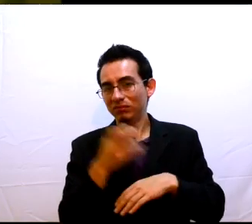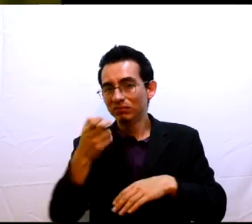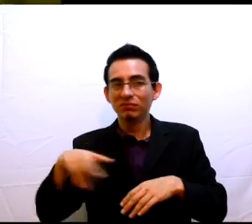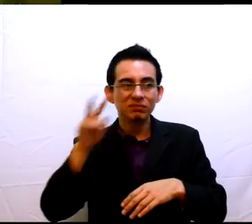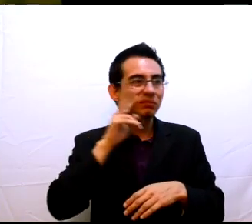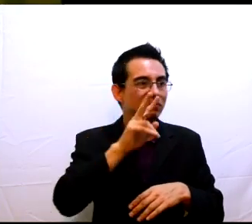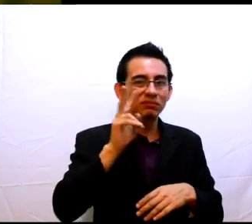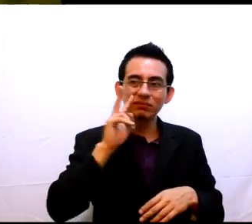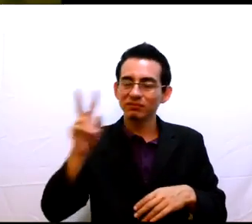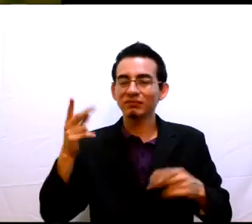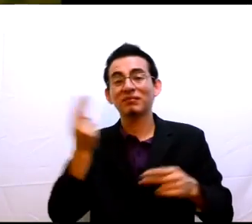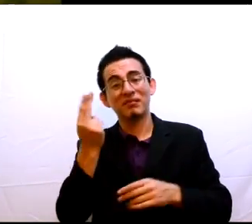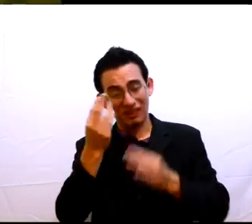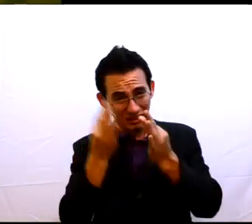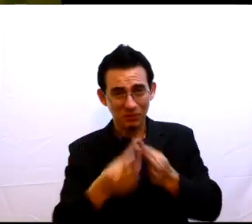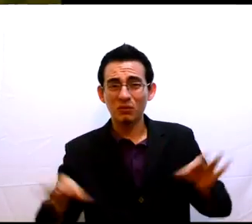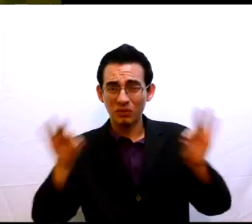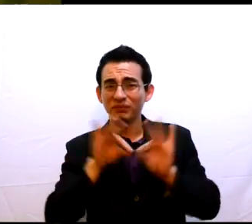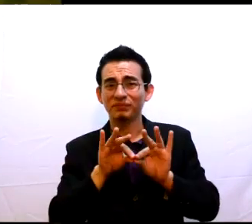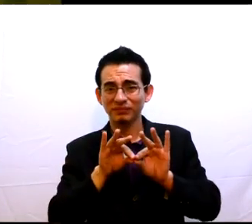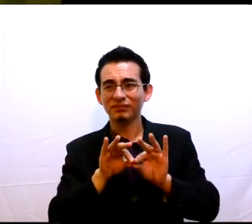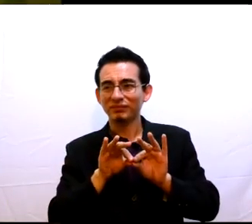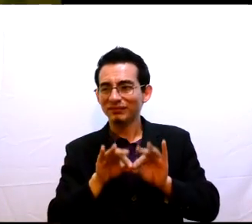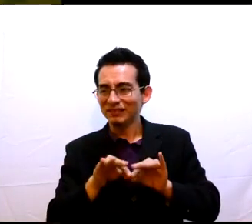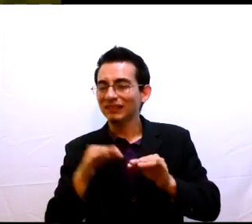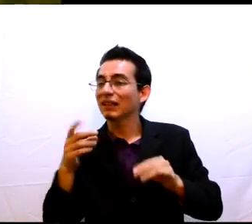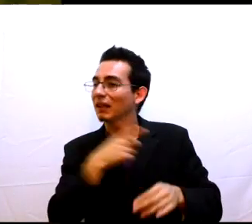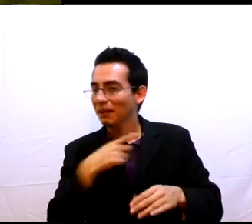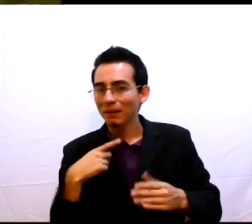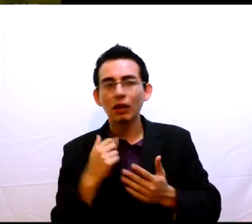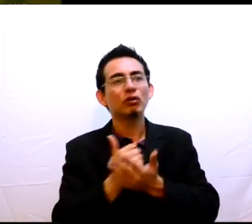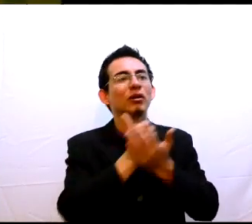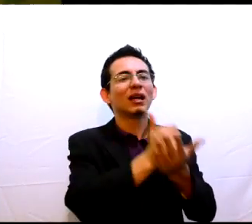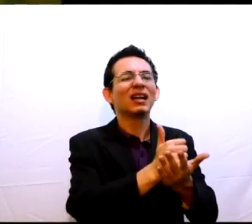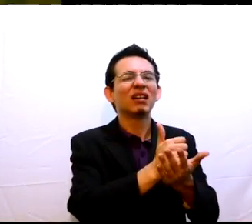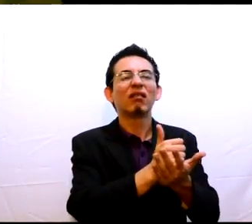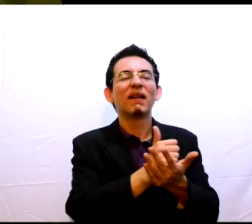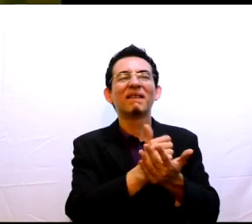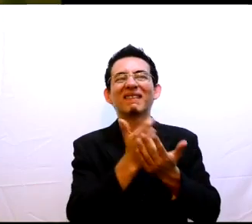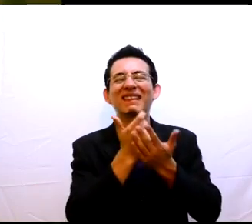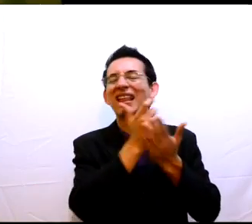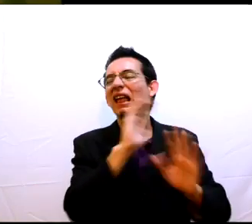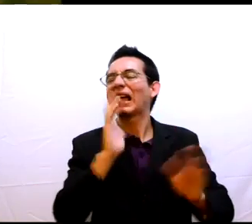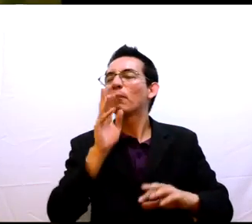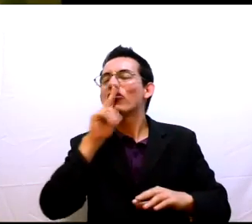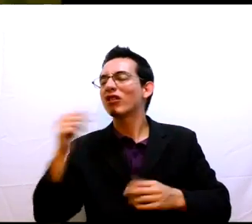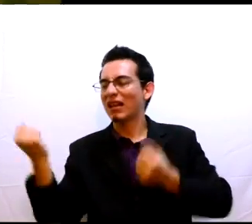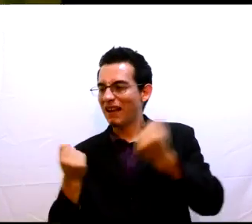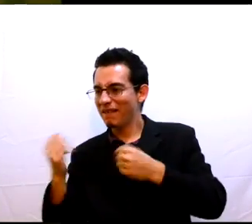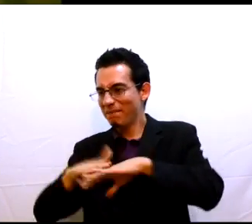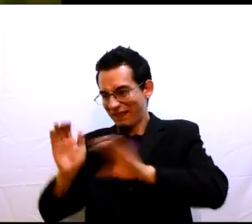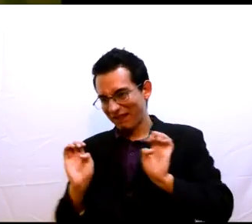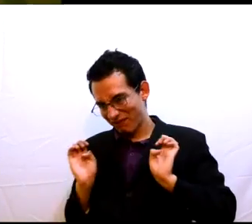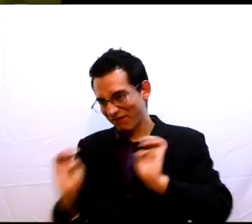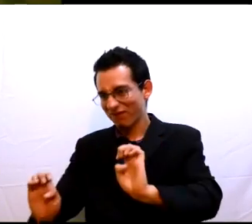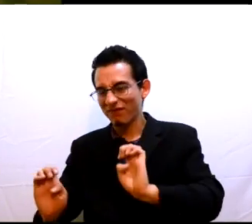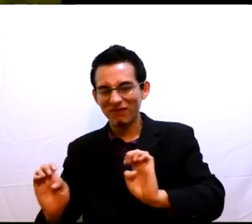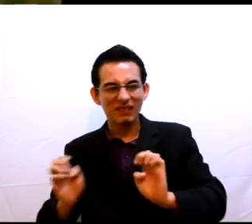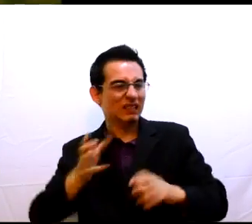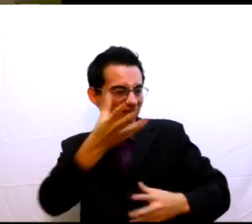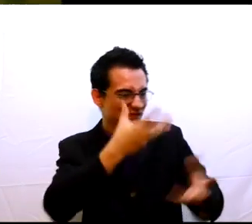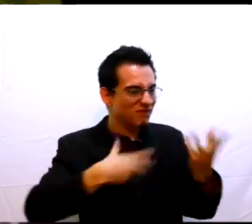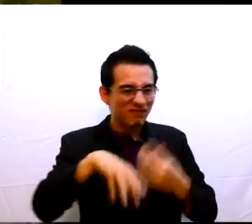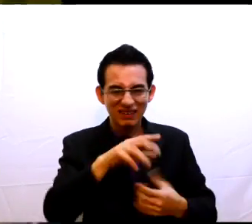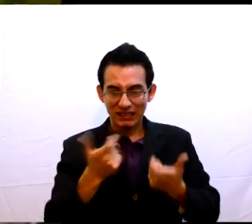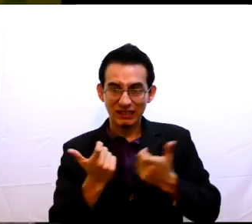iglesias donde fueron enviados dejaron de edad porque compraron casas más grandes compraron casas los carros más lujosos invirtieron